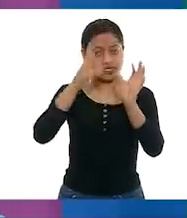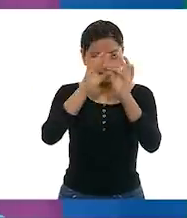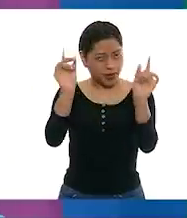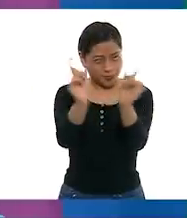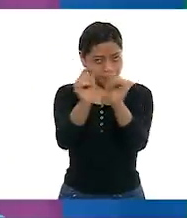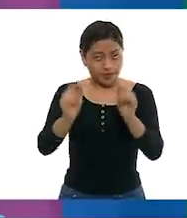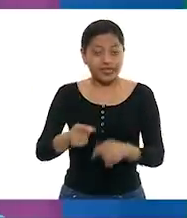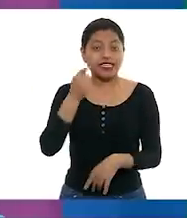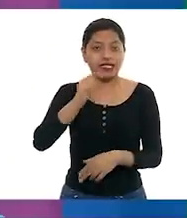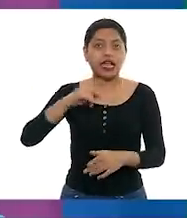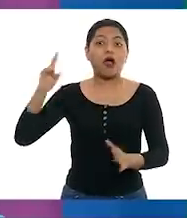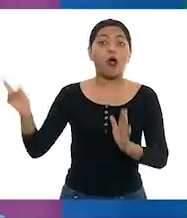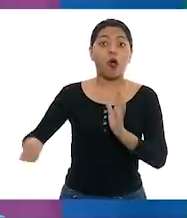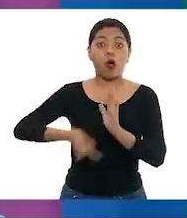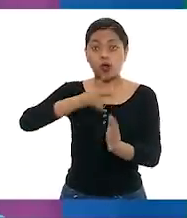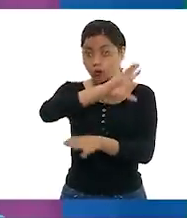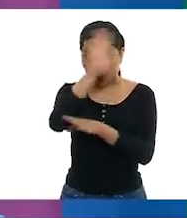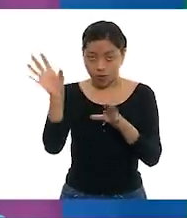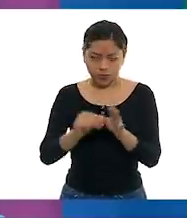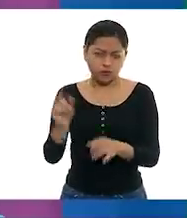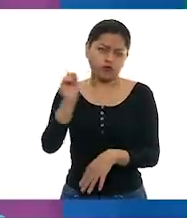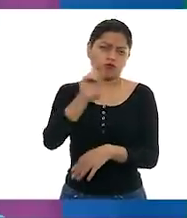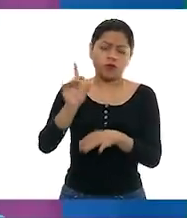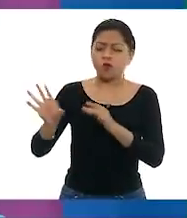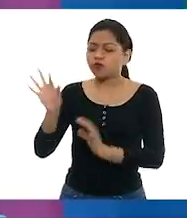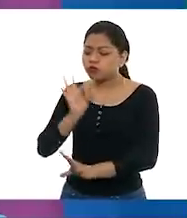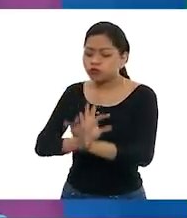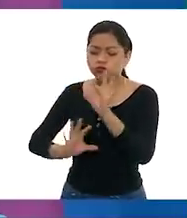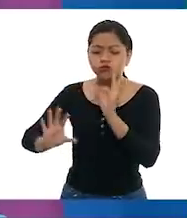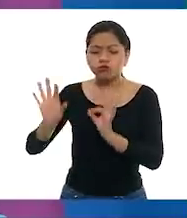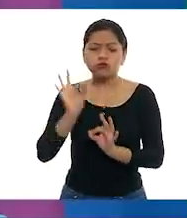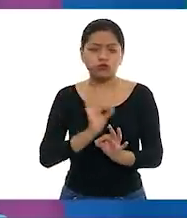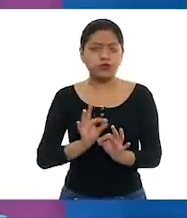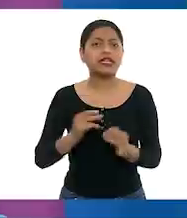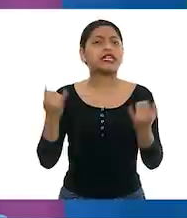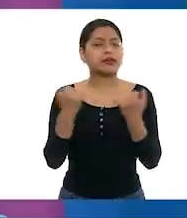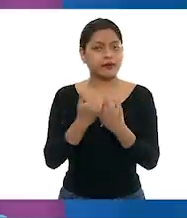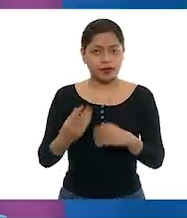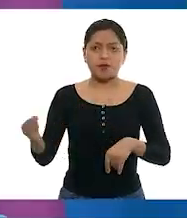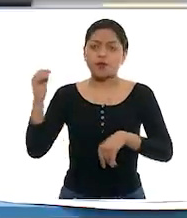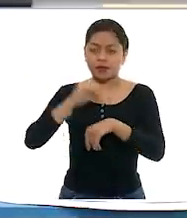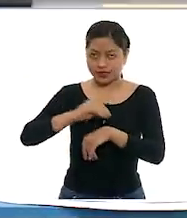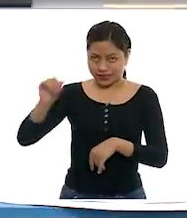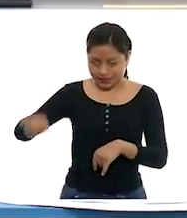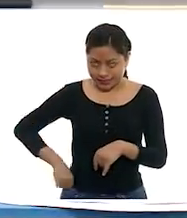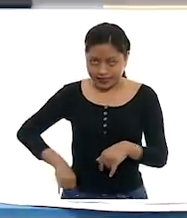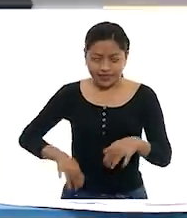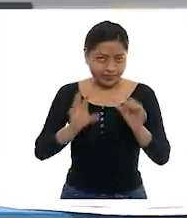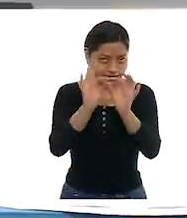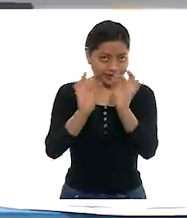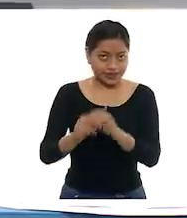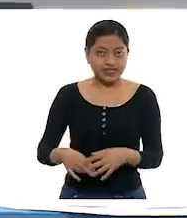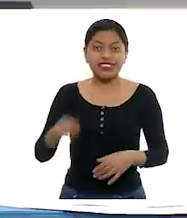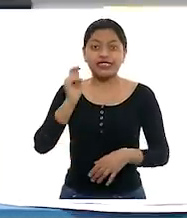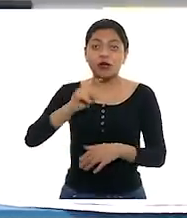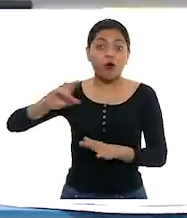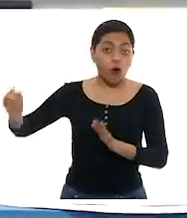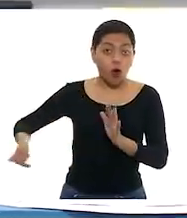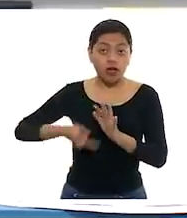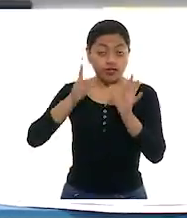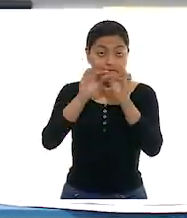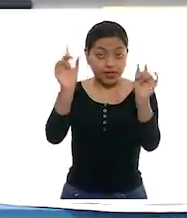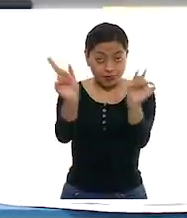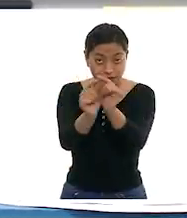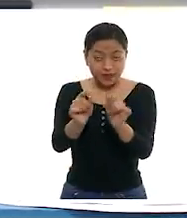a repetirlos, sino que los retomaremos y comentaremos otros aspectos interesantes. ¿Un repaso, maestra? ¡Guau!